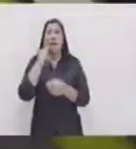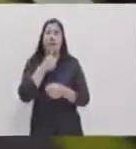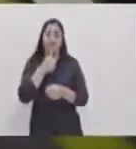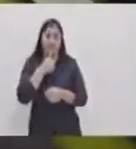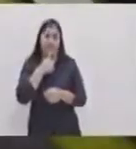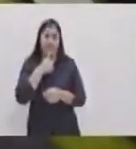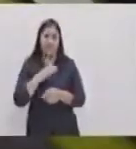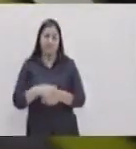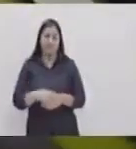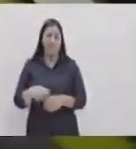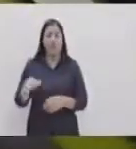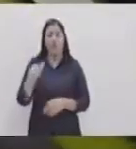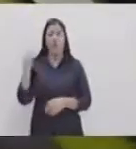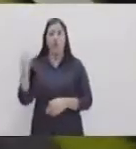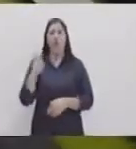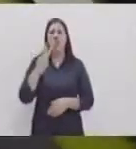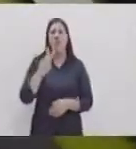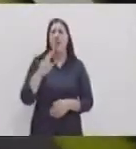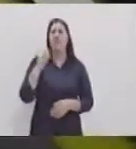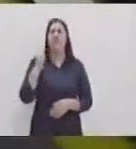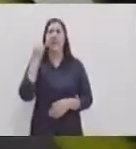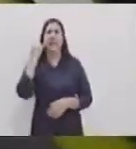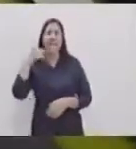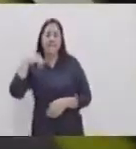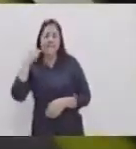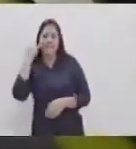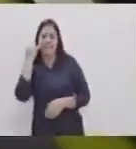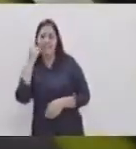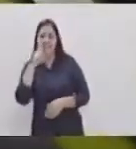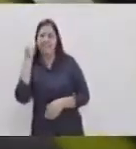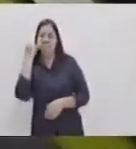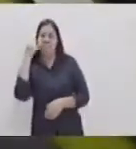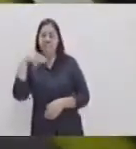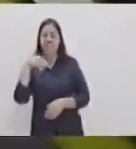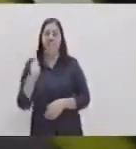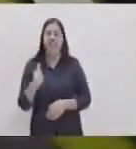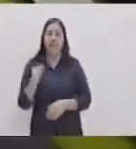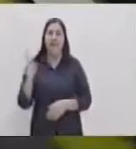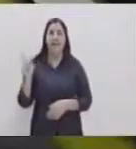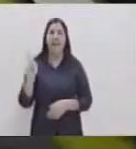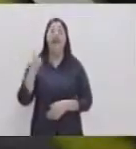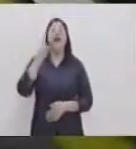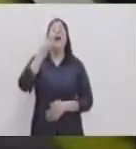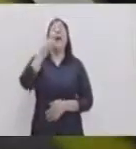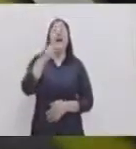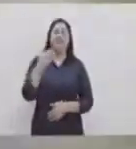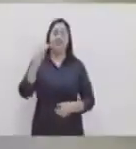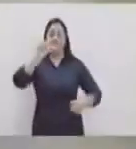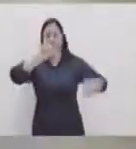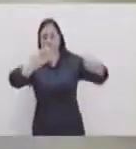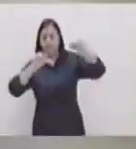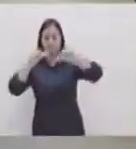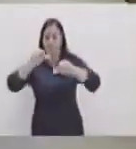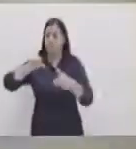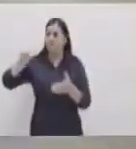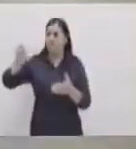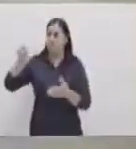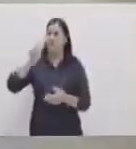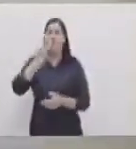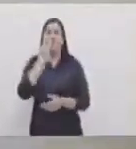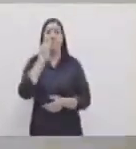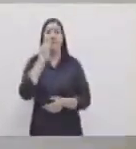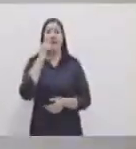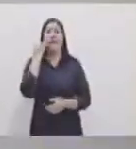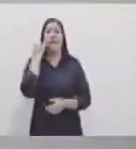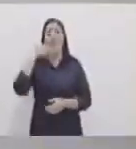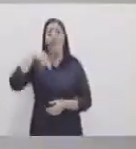vainillina. La vainillina, ese es el nombre del que nosotros conocemos como la esencia de vainilla. Al igual